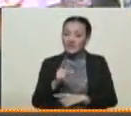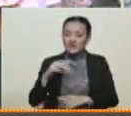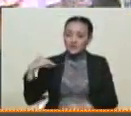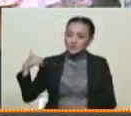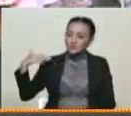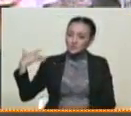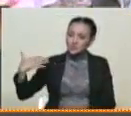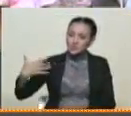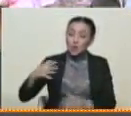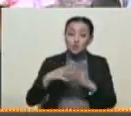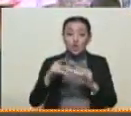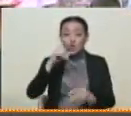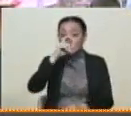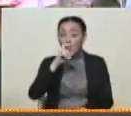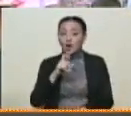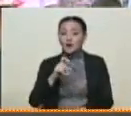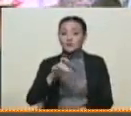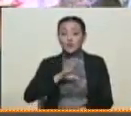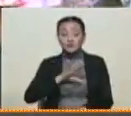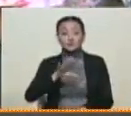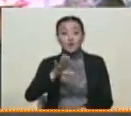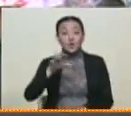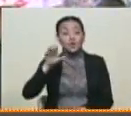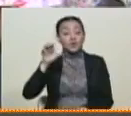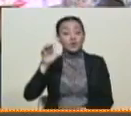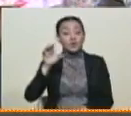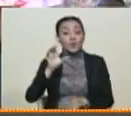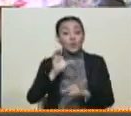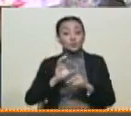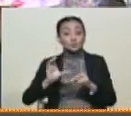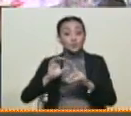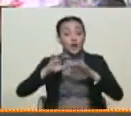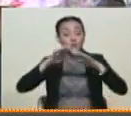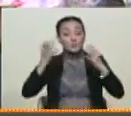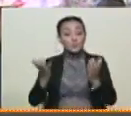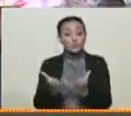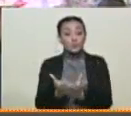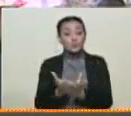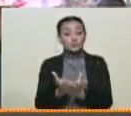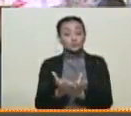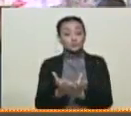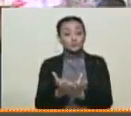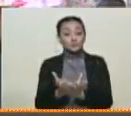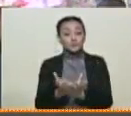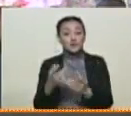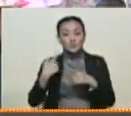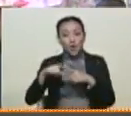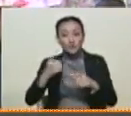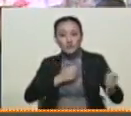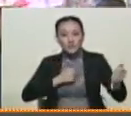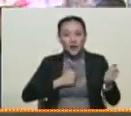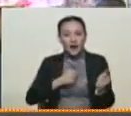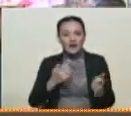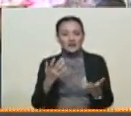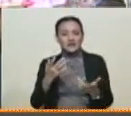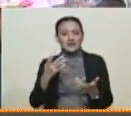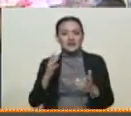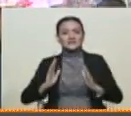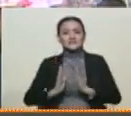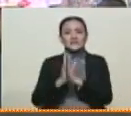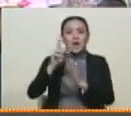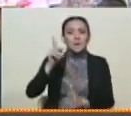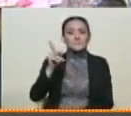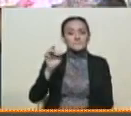año, siendo además un patrimonio cultural inmaterial de la humanidad, igual que la parranda de San Pedro, igual que los tambores